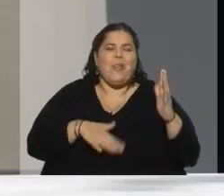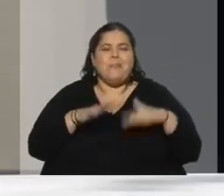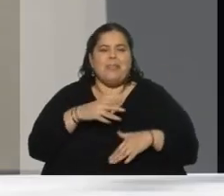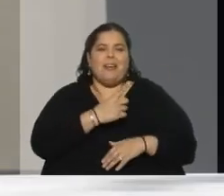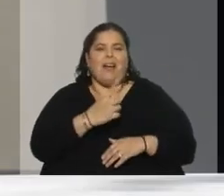eso es lo pasa.